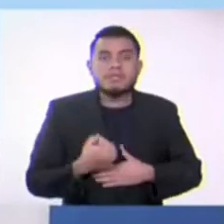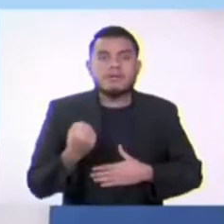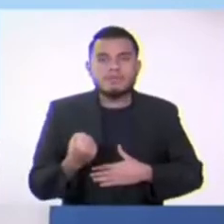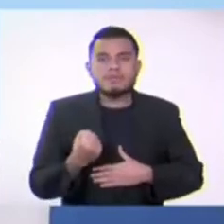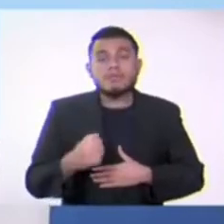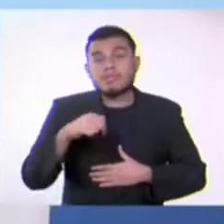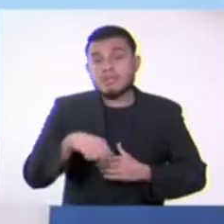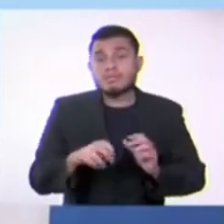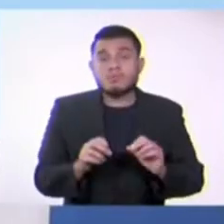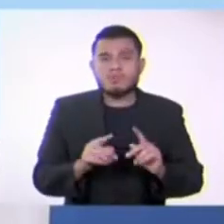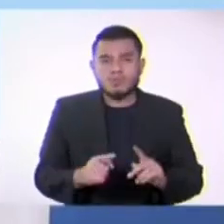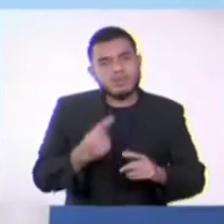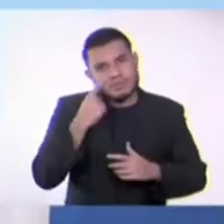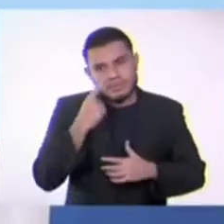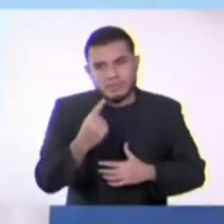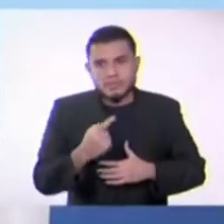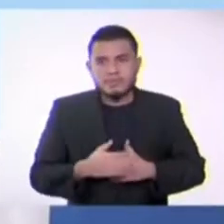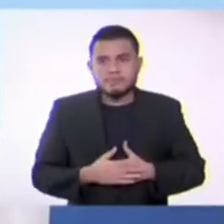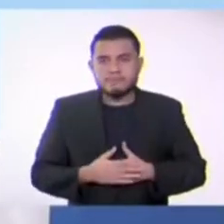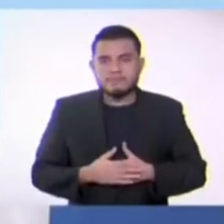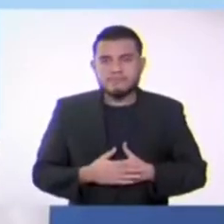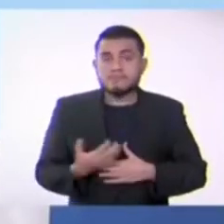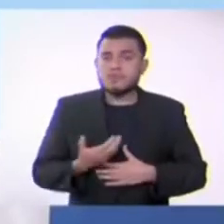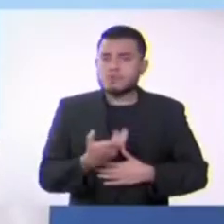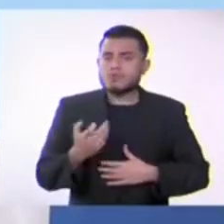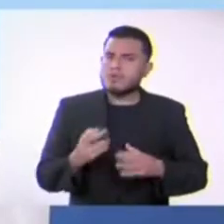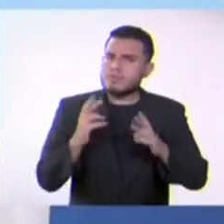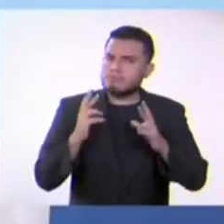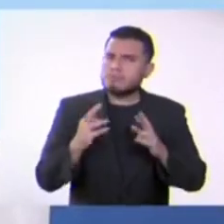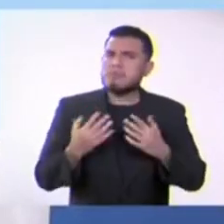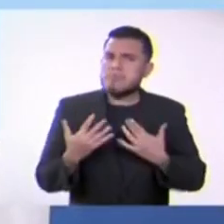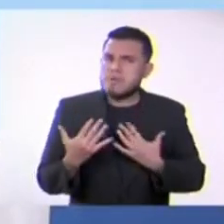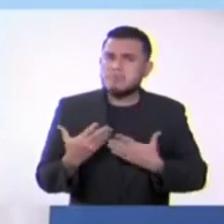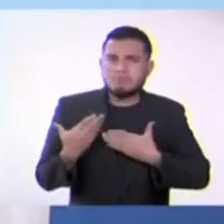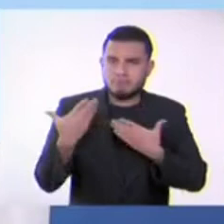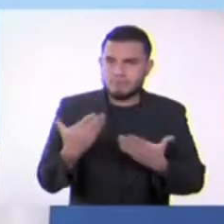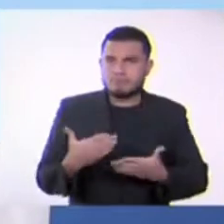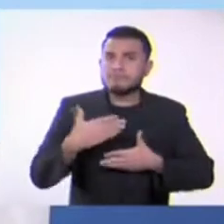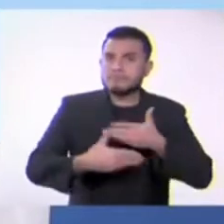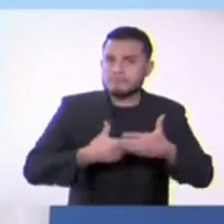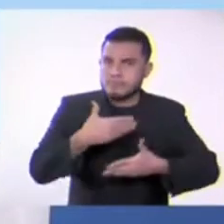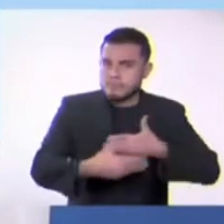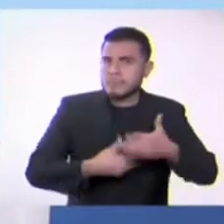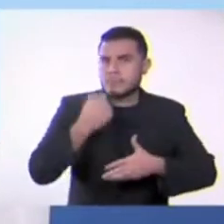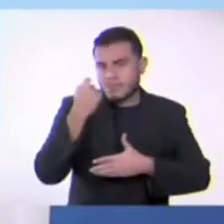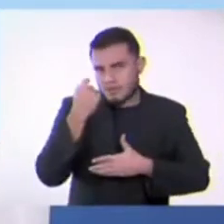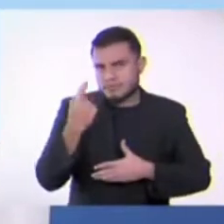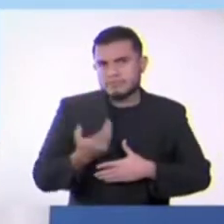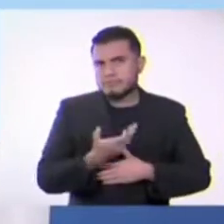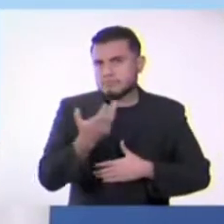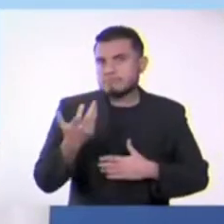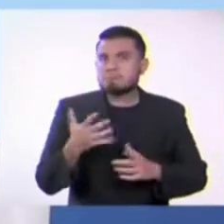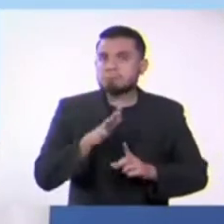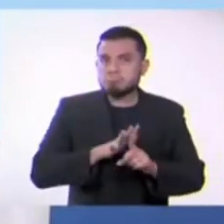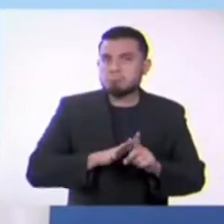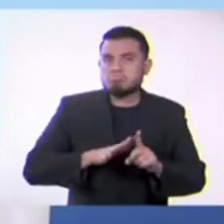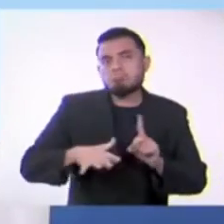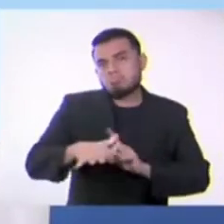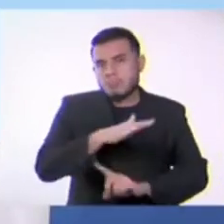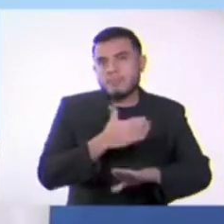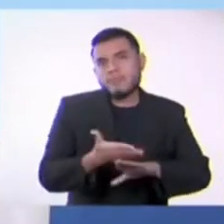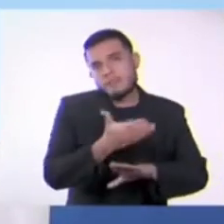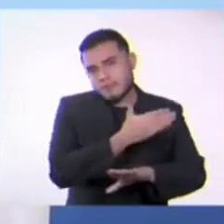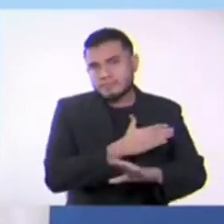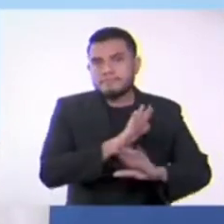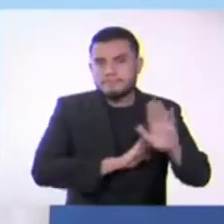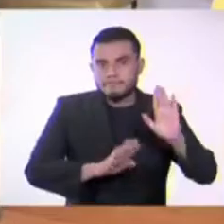que están en casa. Esperamos contribuir en esta clase con el proceso de comprensión de los acontecimientos históricos. Gracias a usted